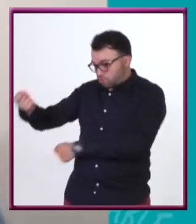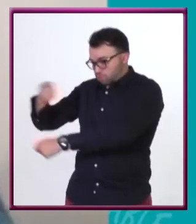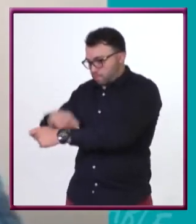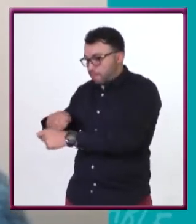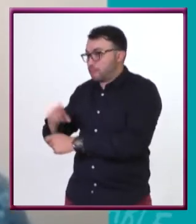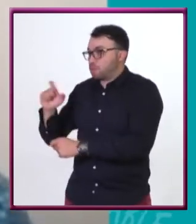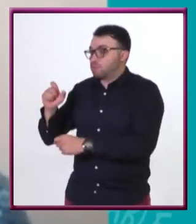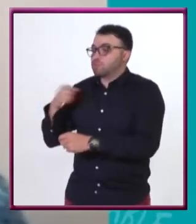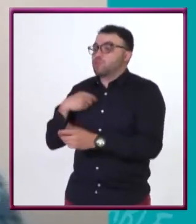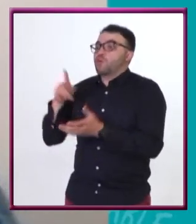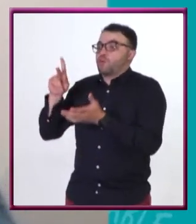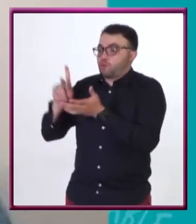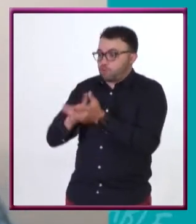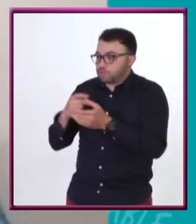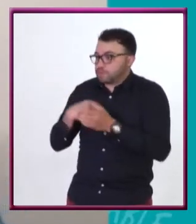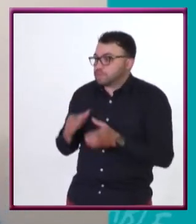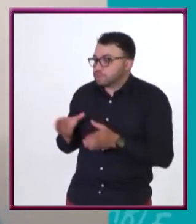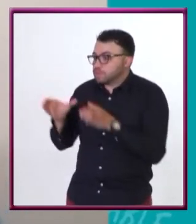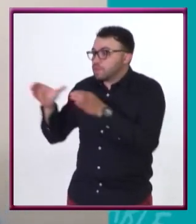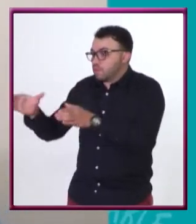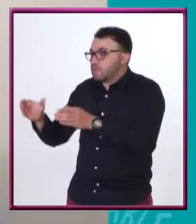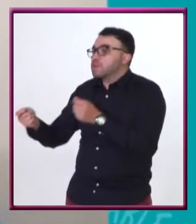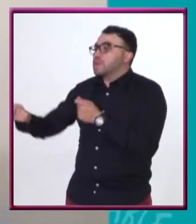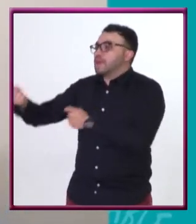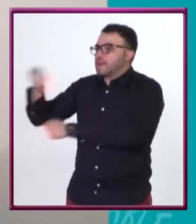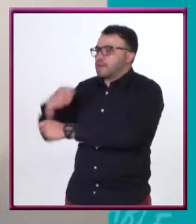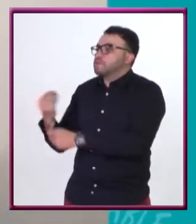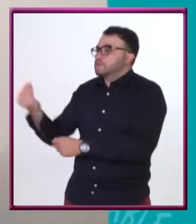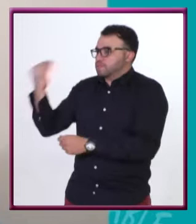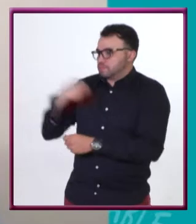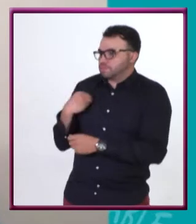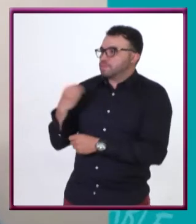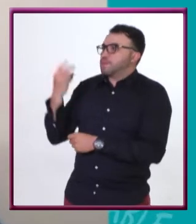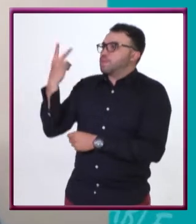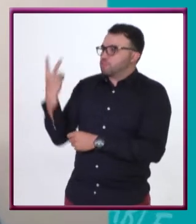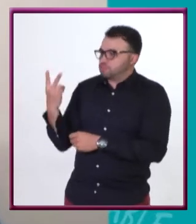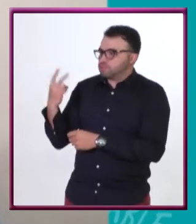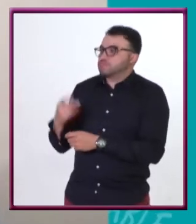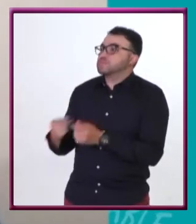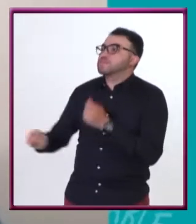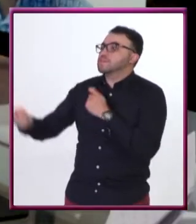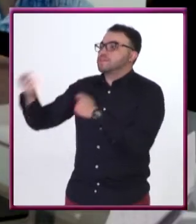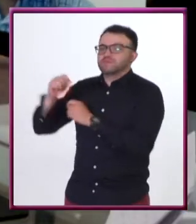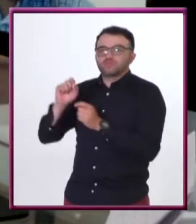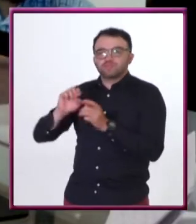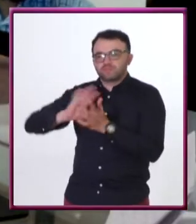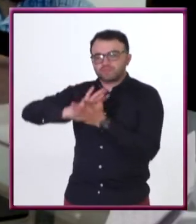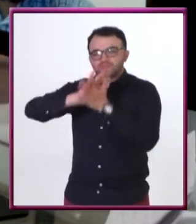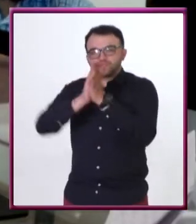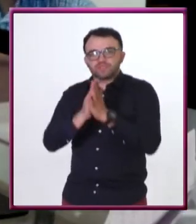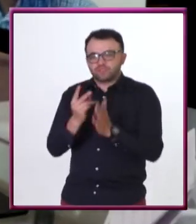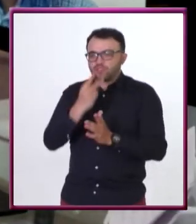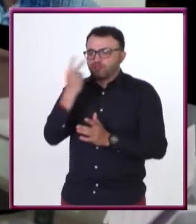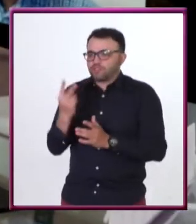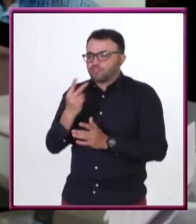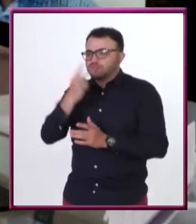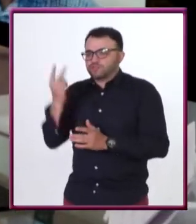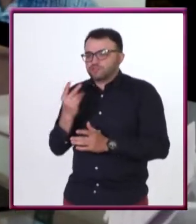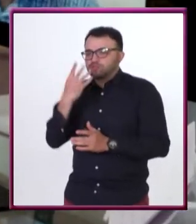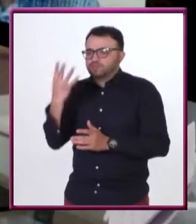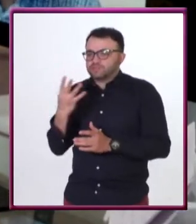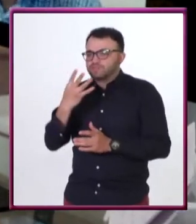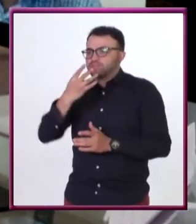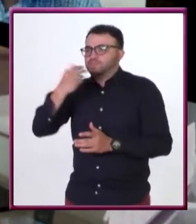Los sabios, los matemáticos, por así decir, pues llegan y le dicen al rey, pues ya después de